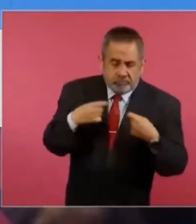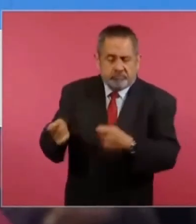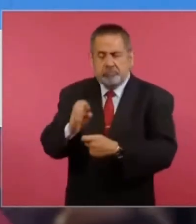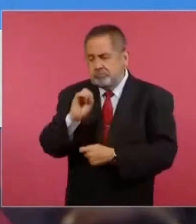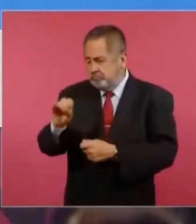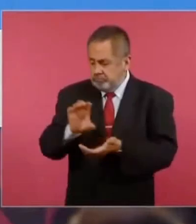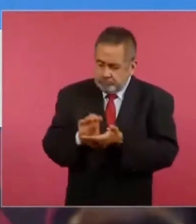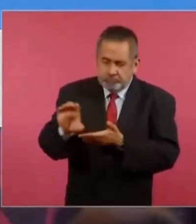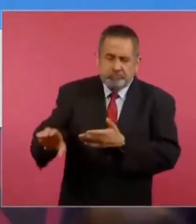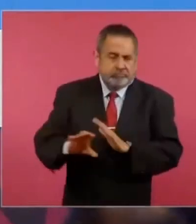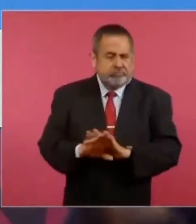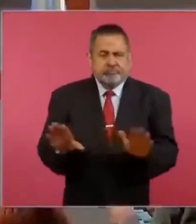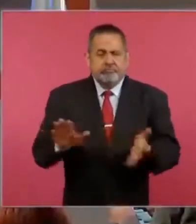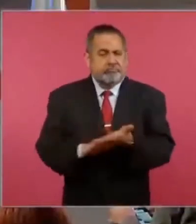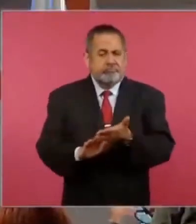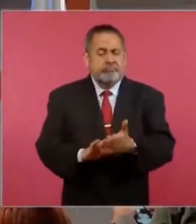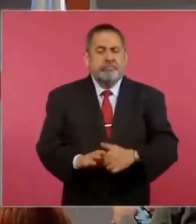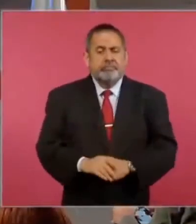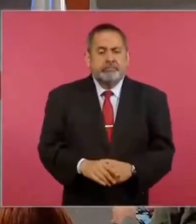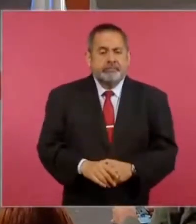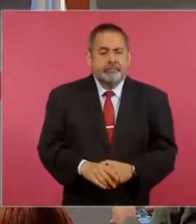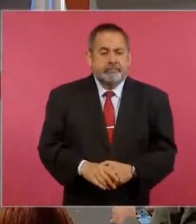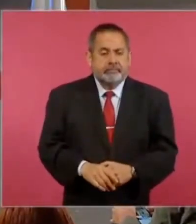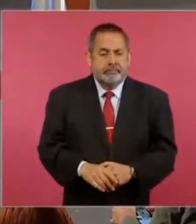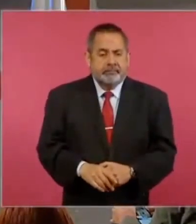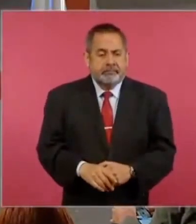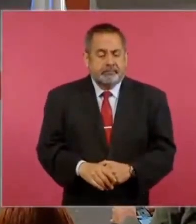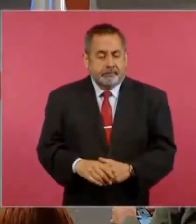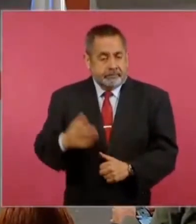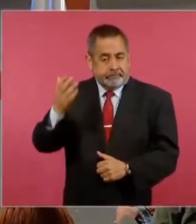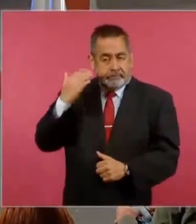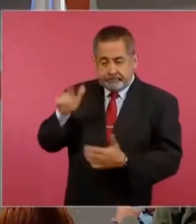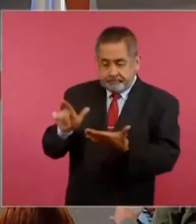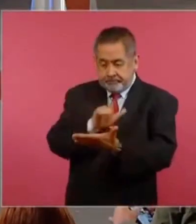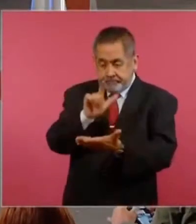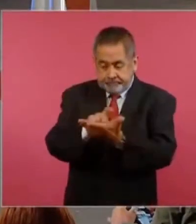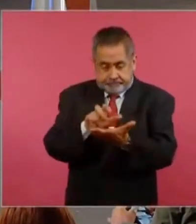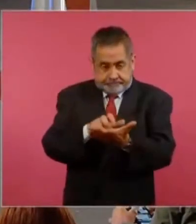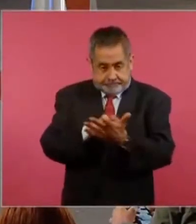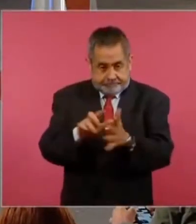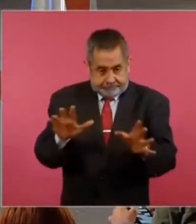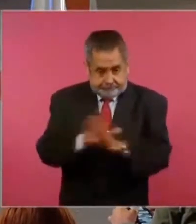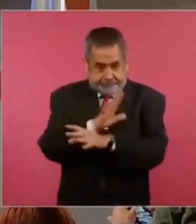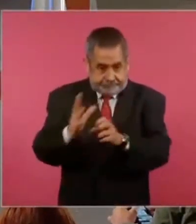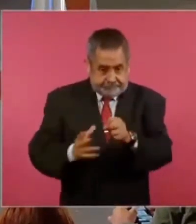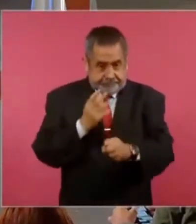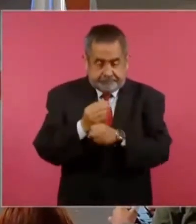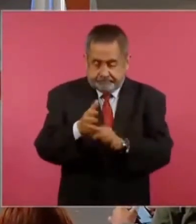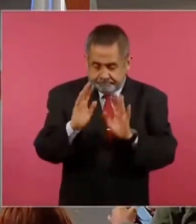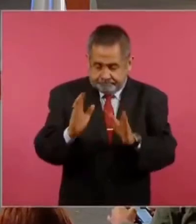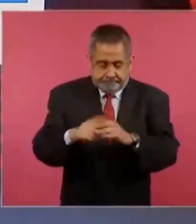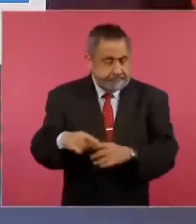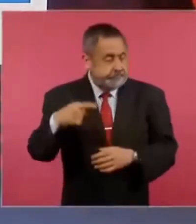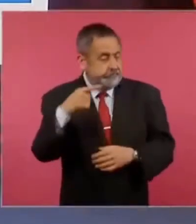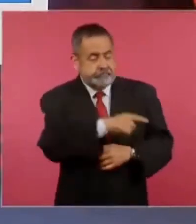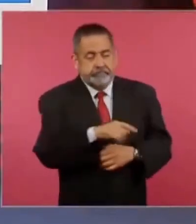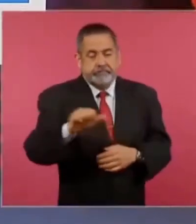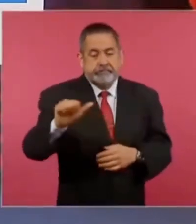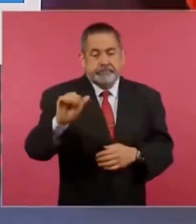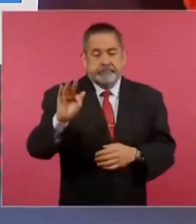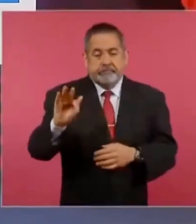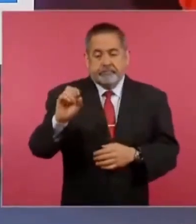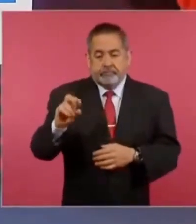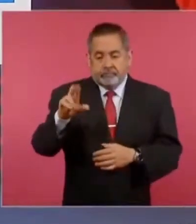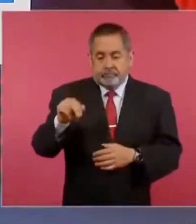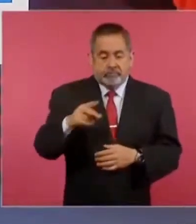entregue. Ya se hizo una reforma para que las AFORES entreguen